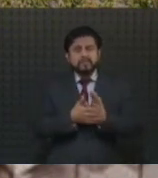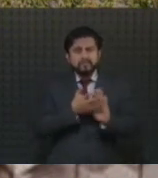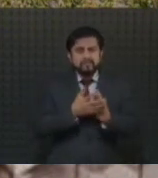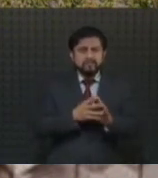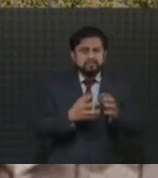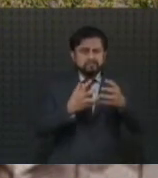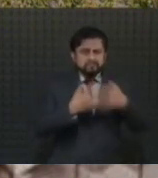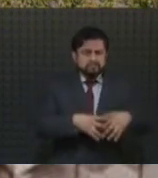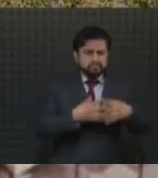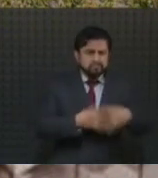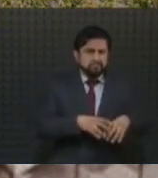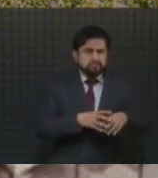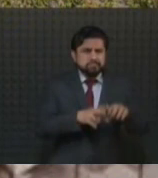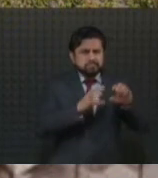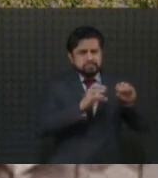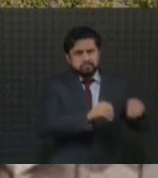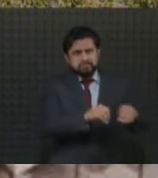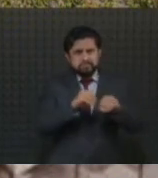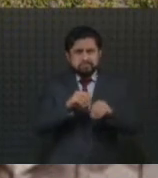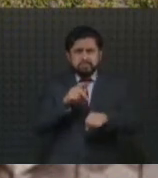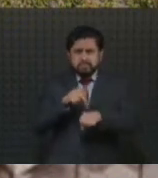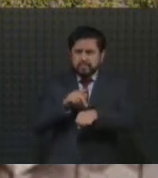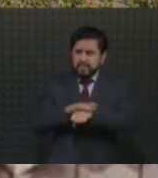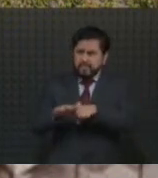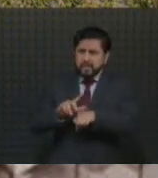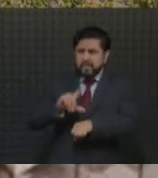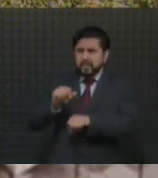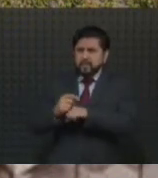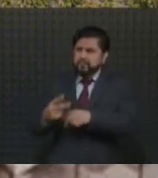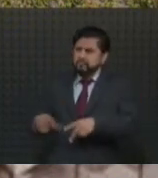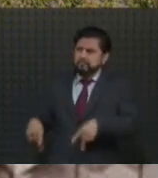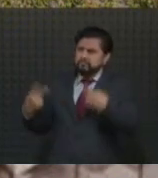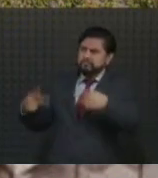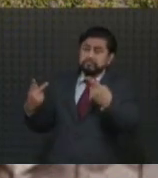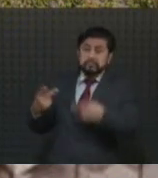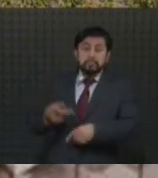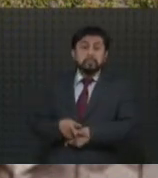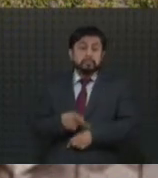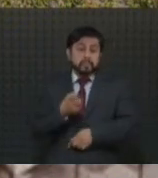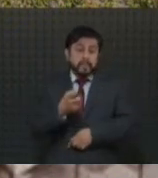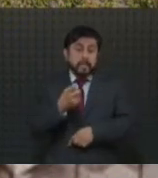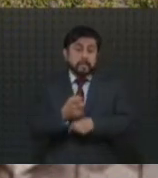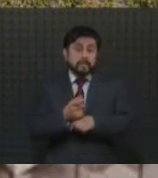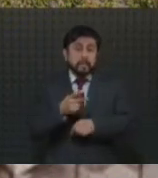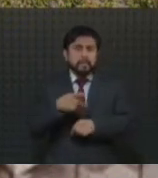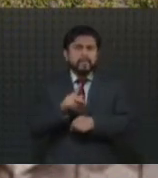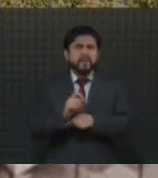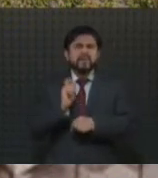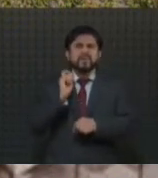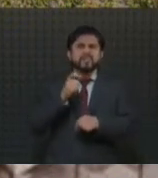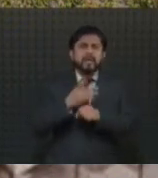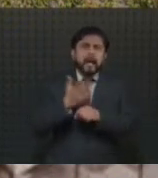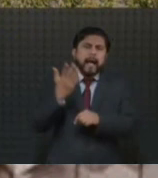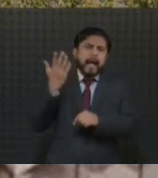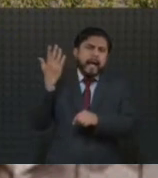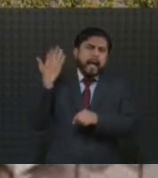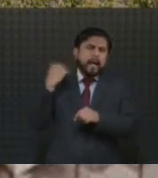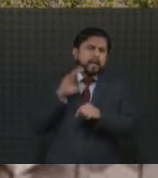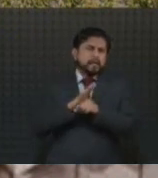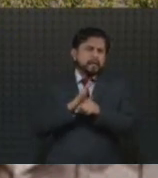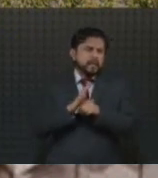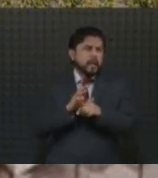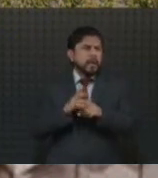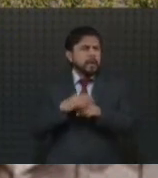explotación de cantera, sino fabricando mezcla, es una es un lenguaje que se utilizó como